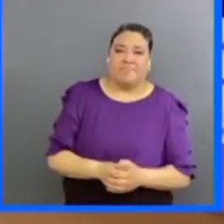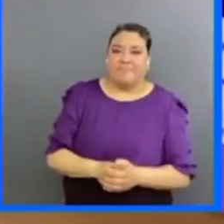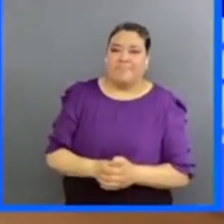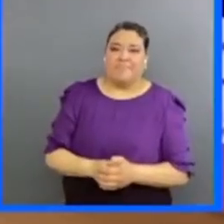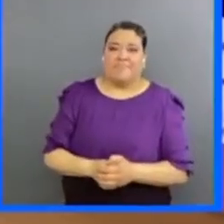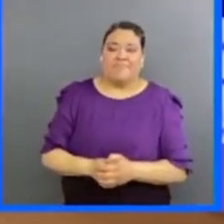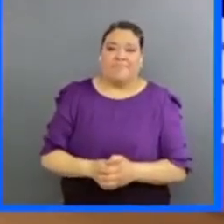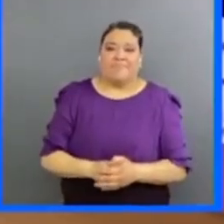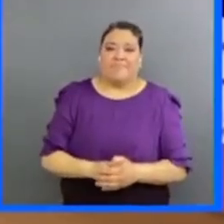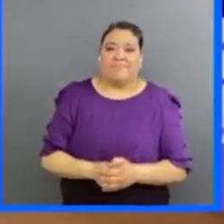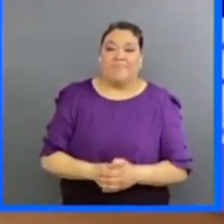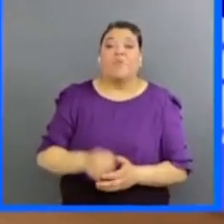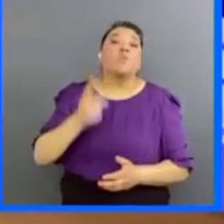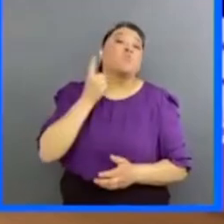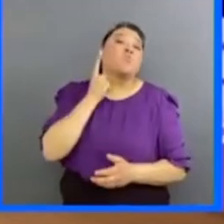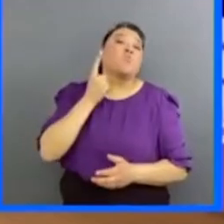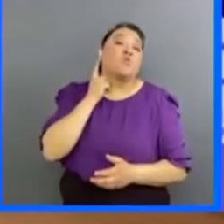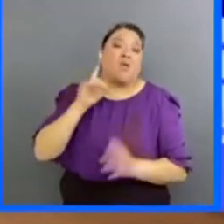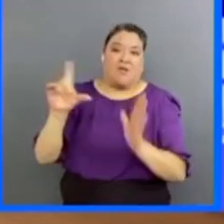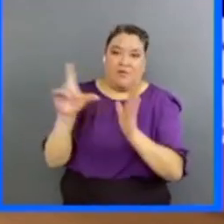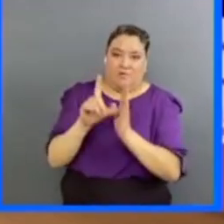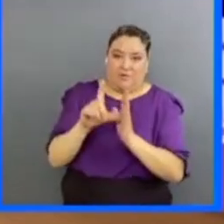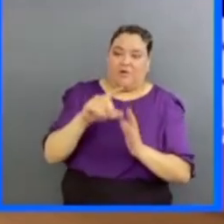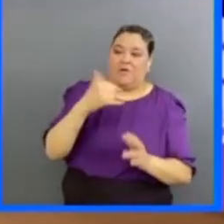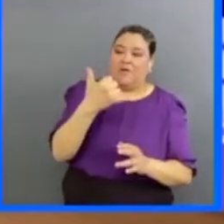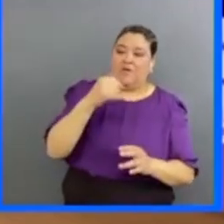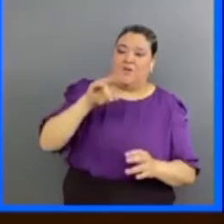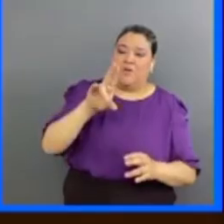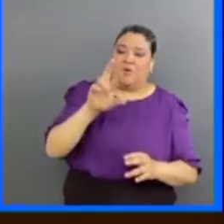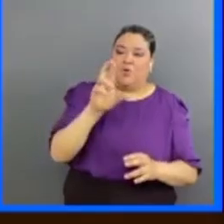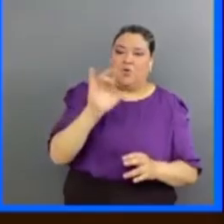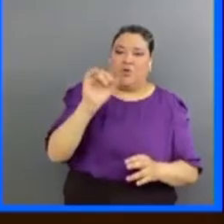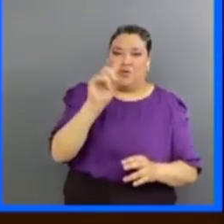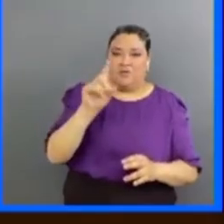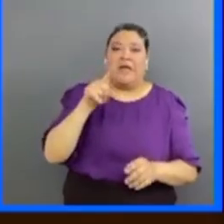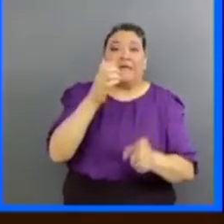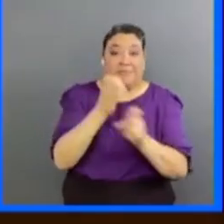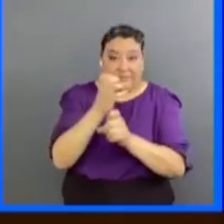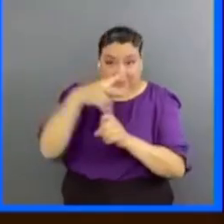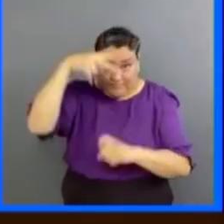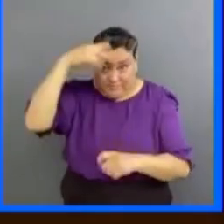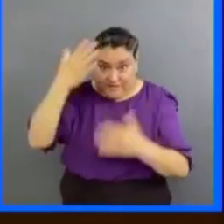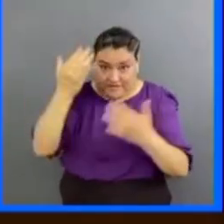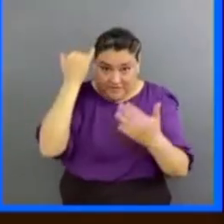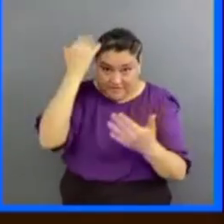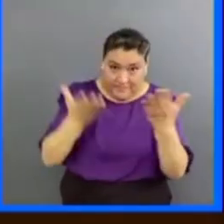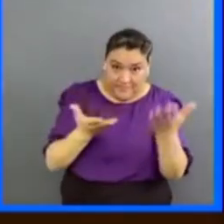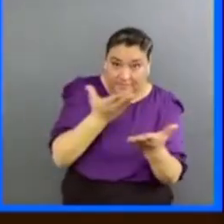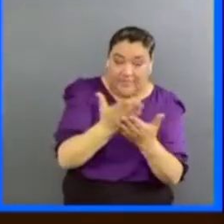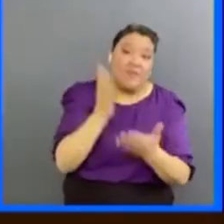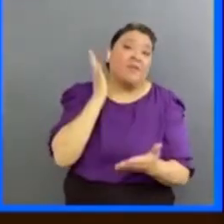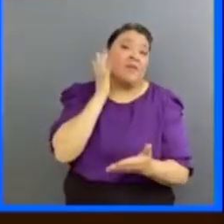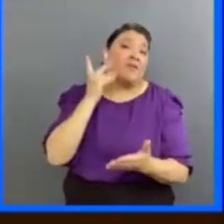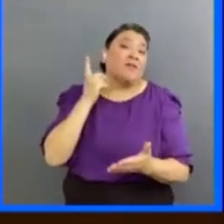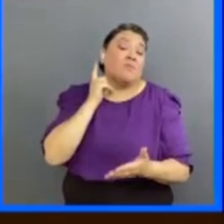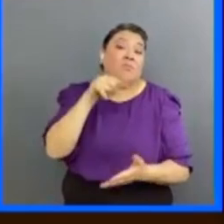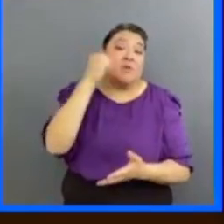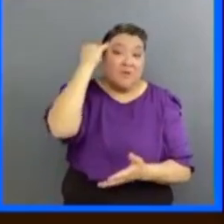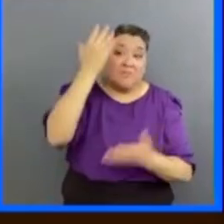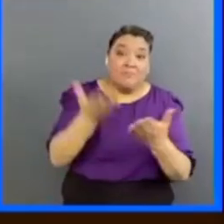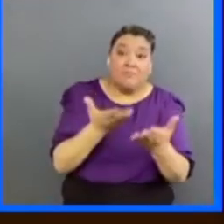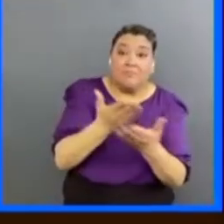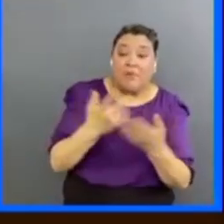La diputada local Ana Yurixi Leiva del Estado de México presentó una iniciativa en el Congreso local para que quienes cuenten con